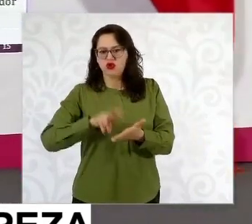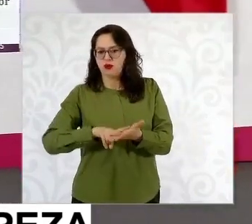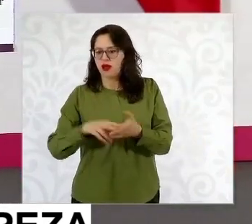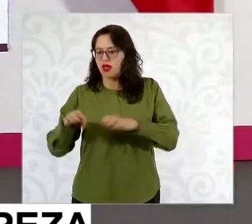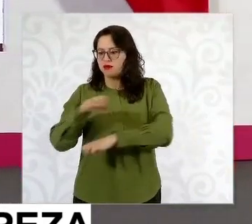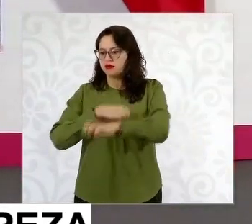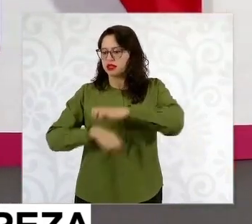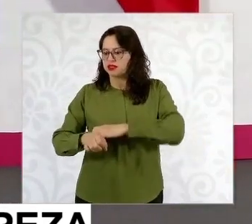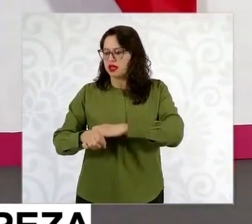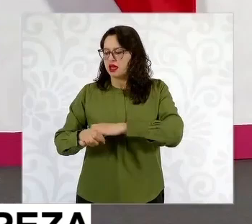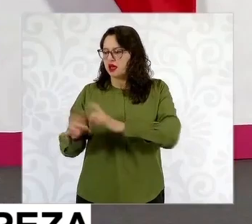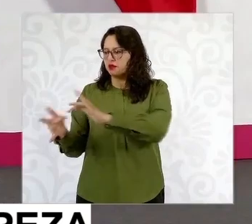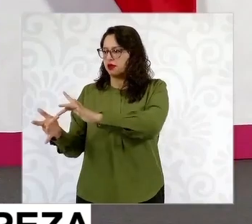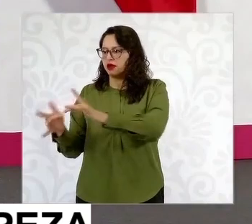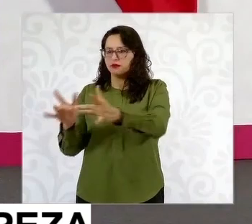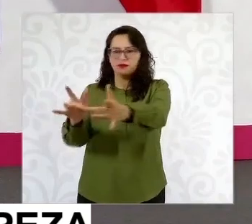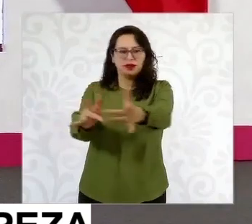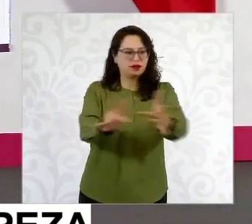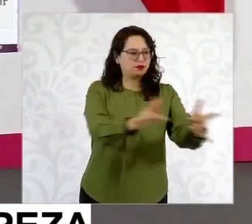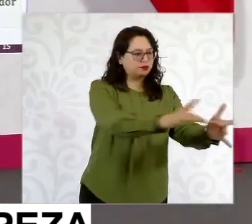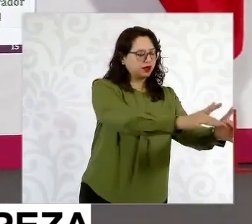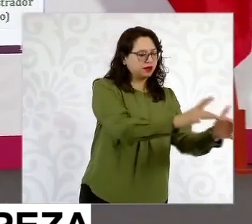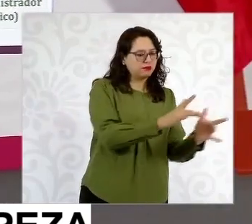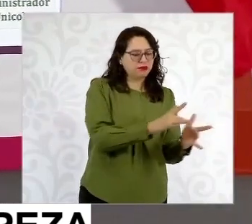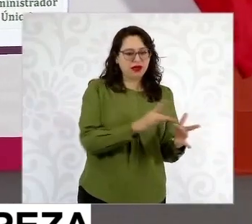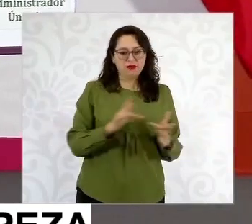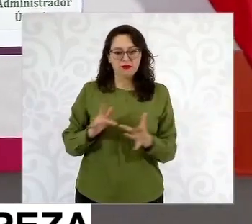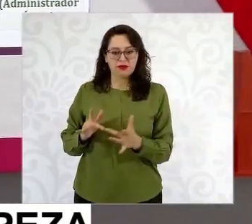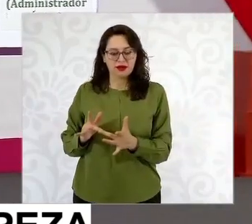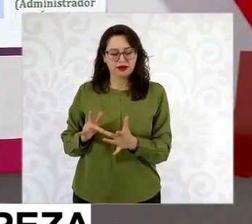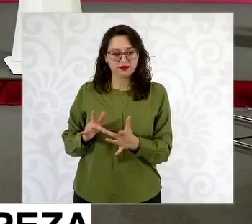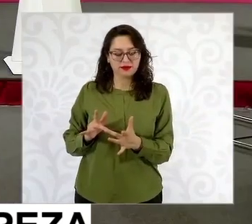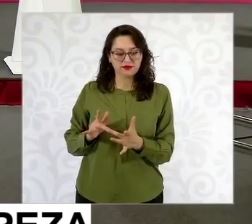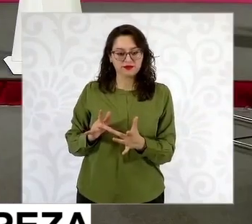empresa, Supervisión y Construcción SIG.